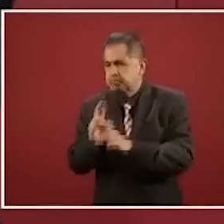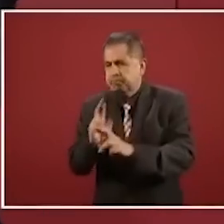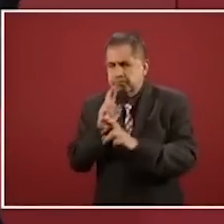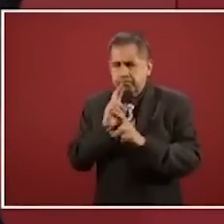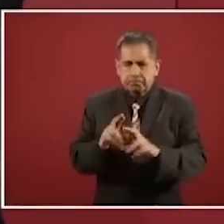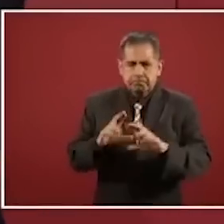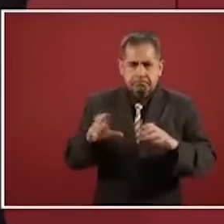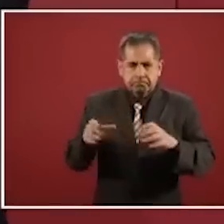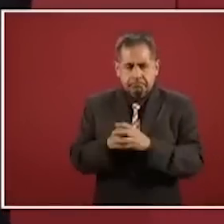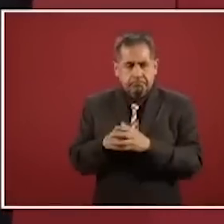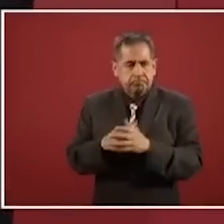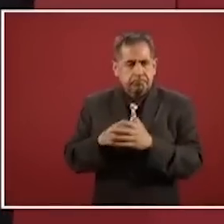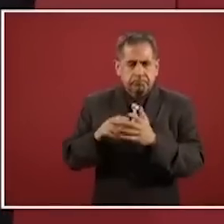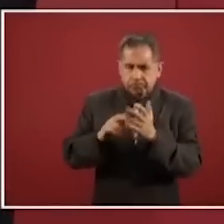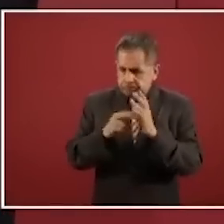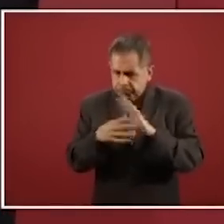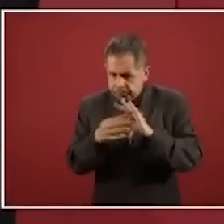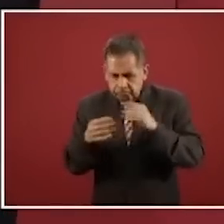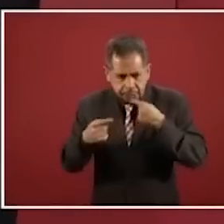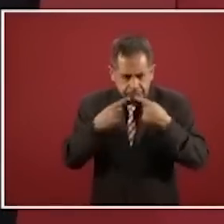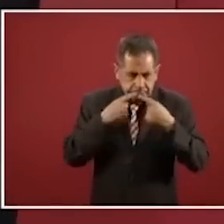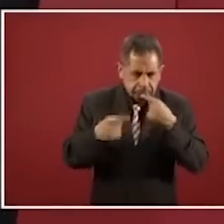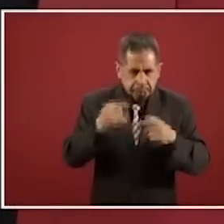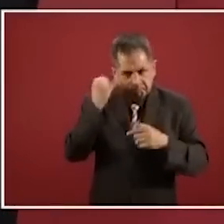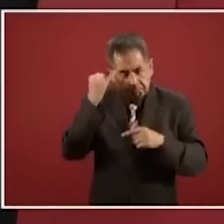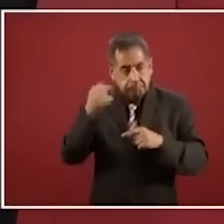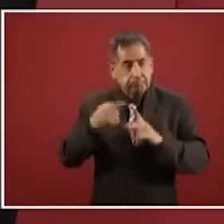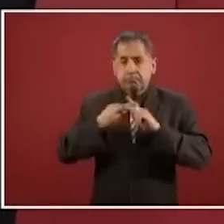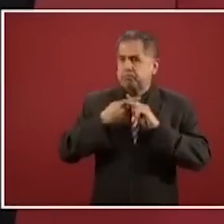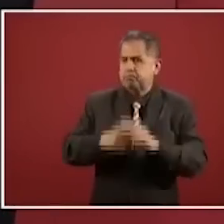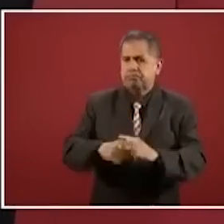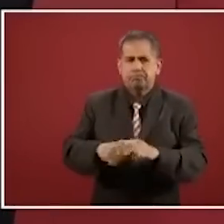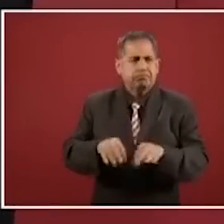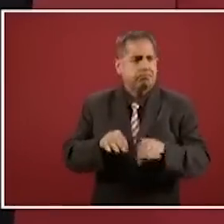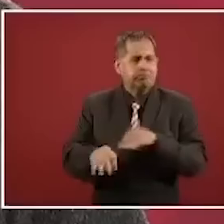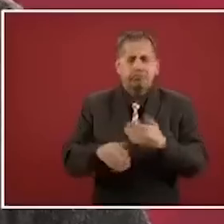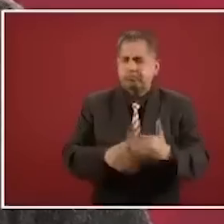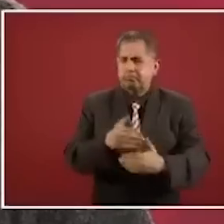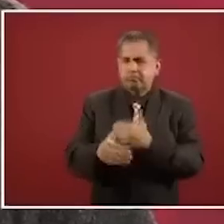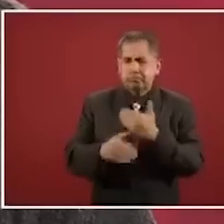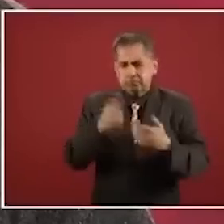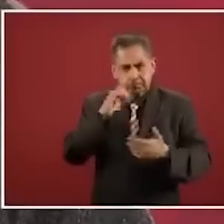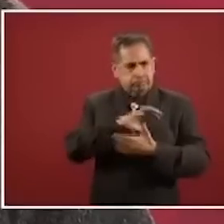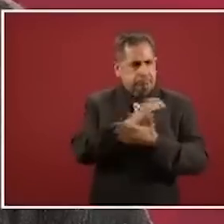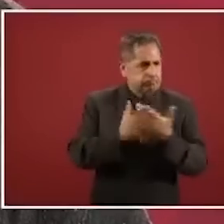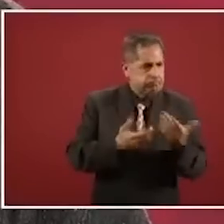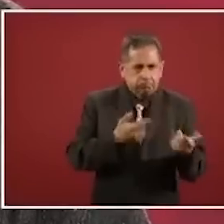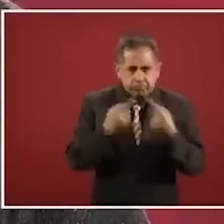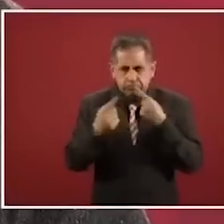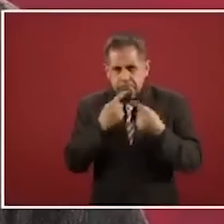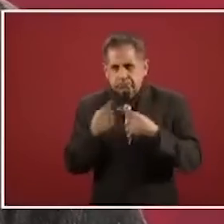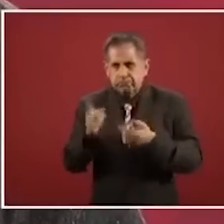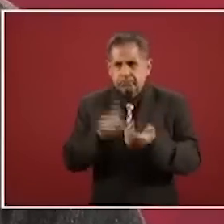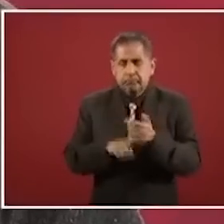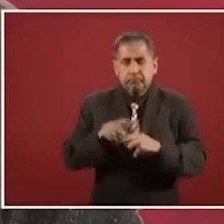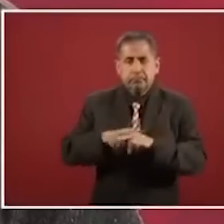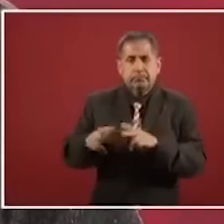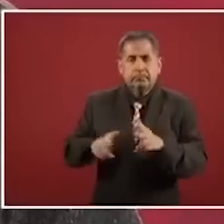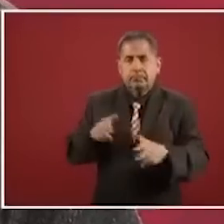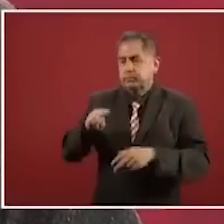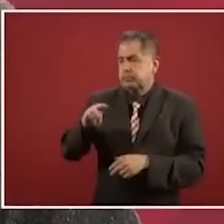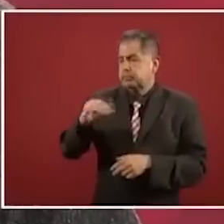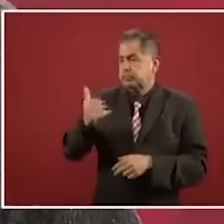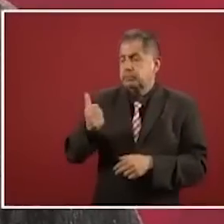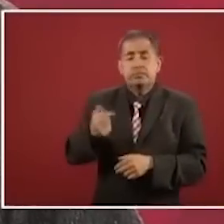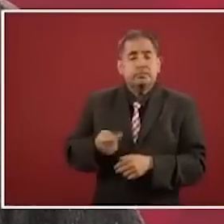la ingeniería básica del proyecto, y iniciaremos los trabajos ya de licitación. La primera licitación es sobre el Tren Maya, se lanzarán